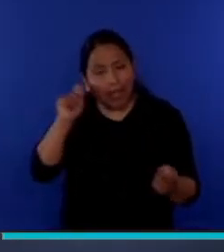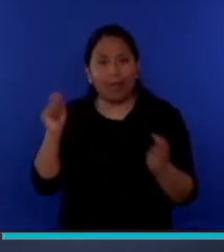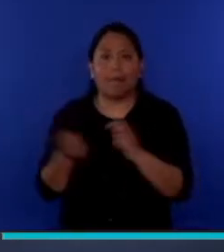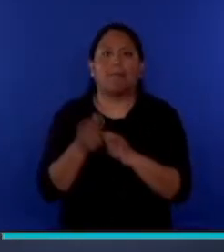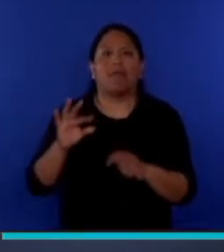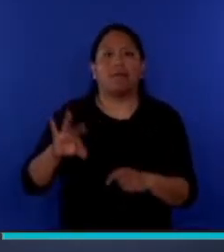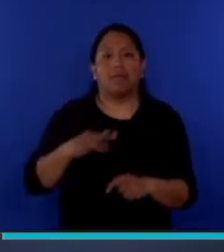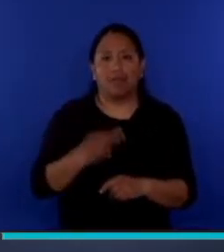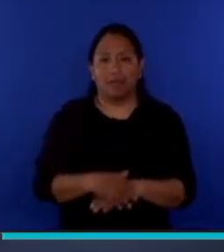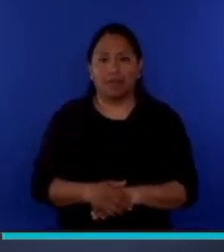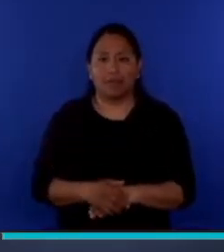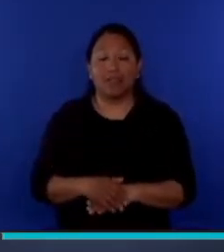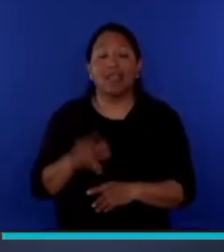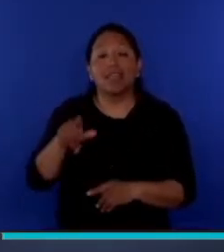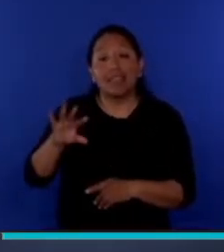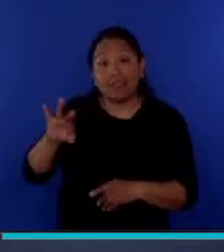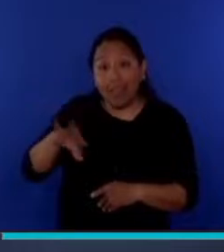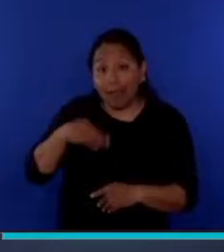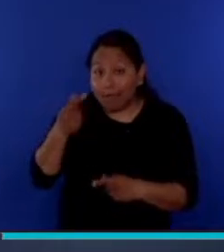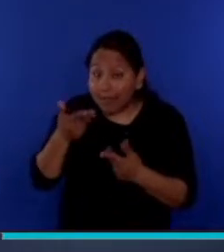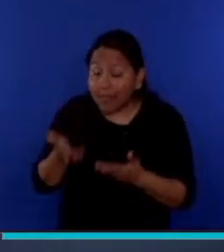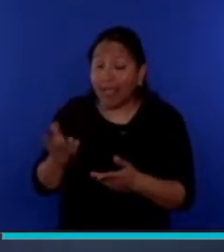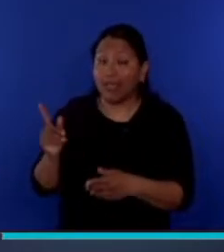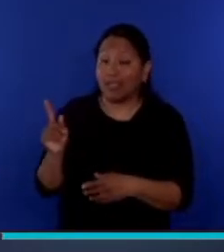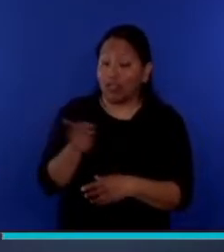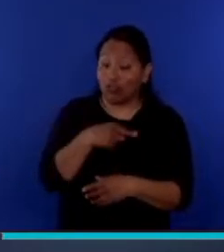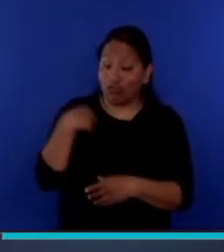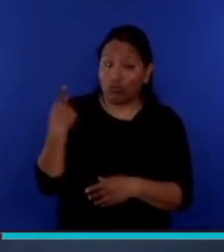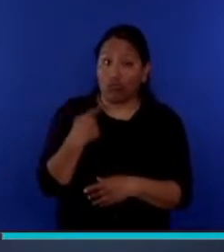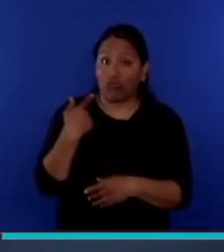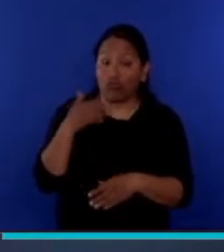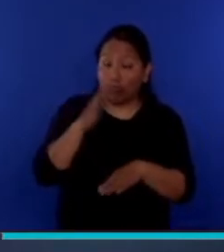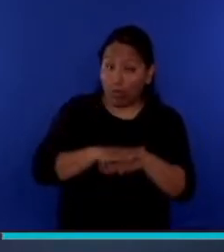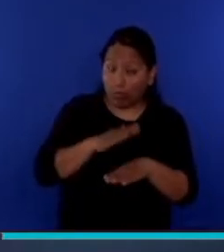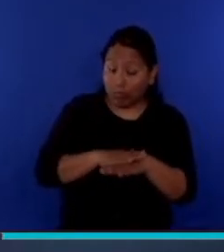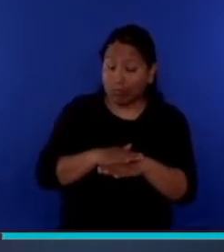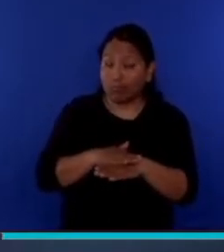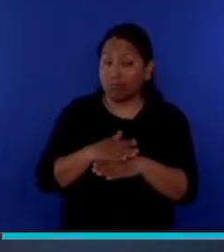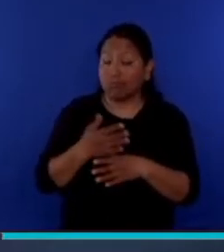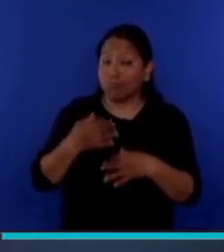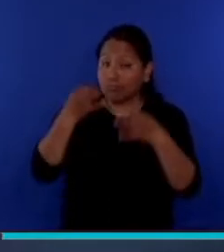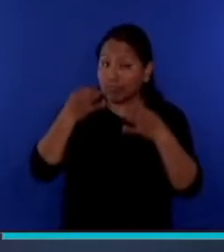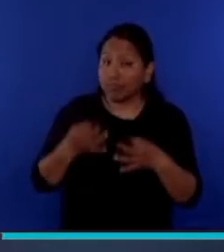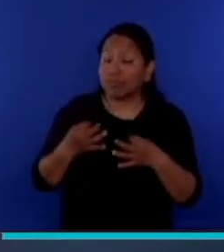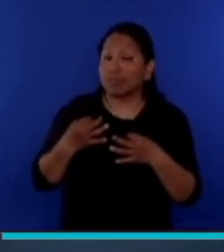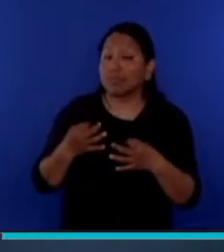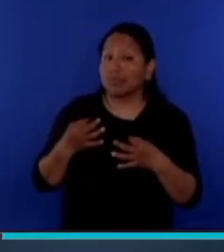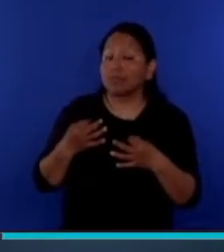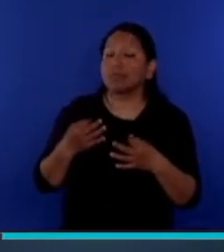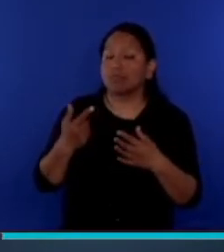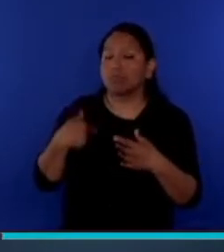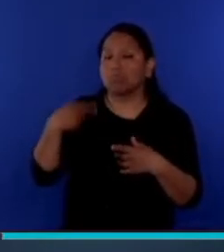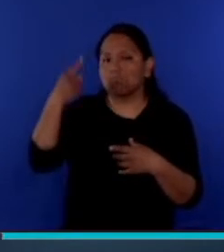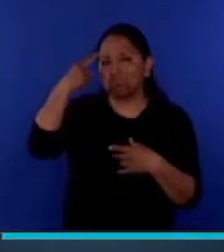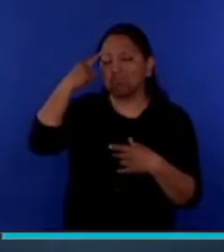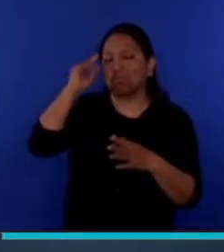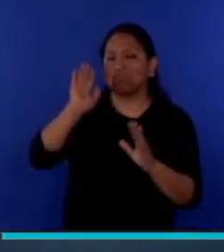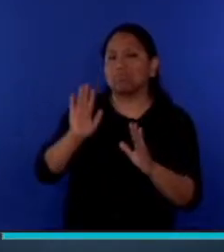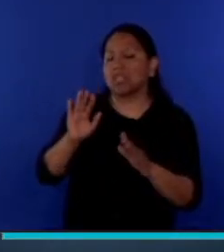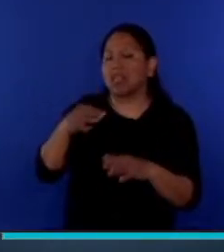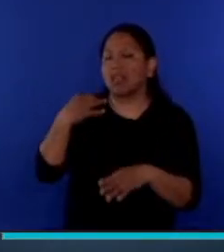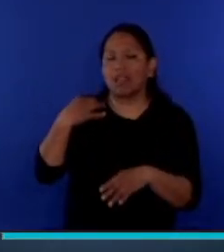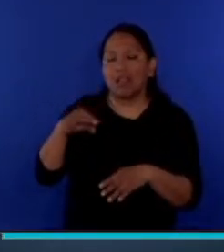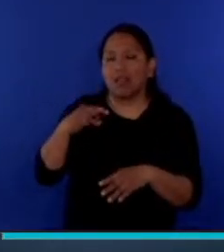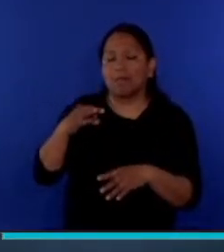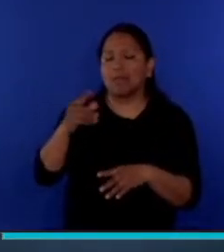vidas. Y esas vidas que nosotros y nosotras somos responsables como marco de la corresponsabilidad, creo yo que tienen que ser